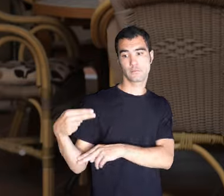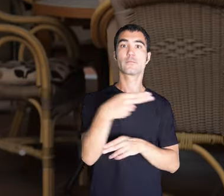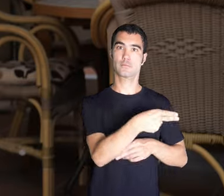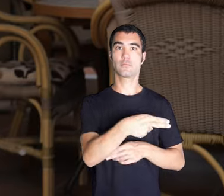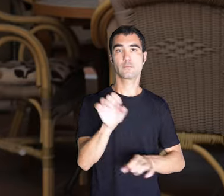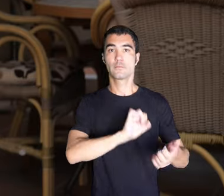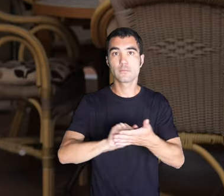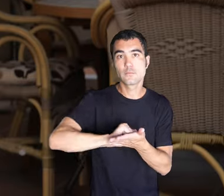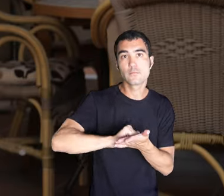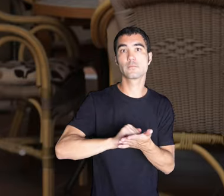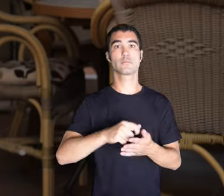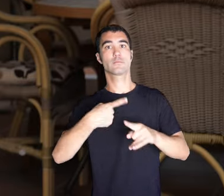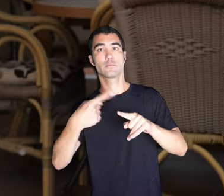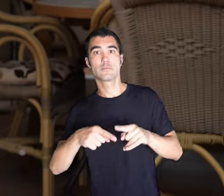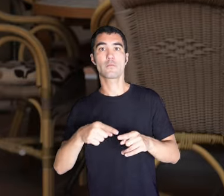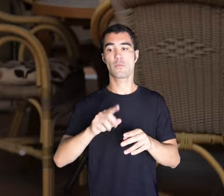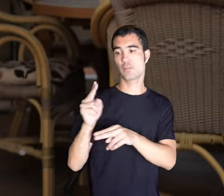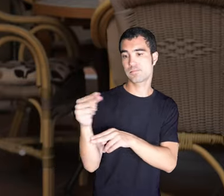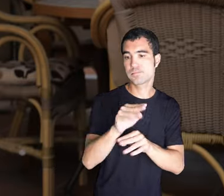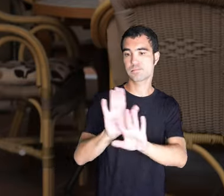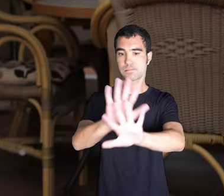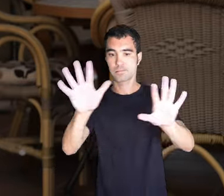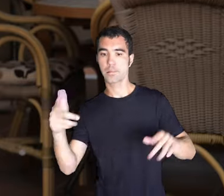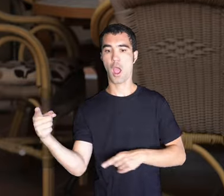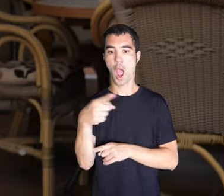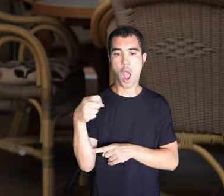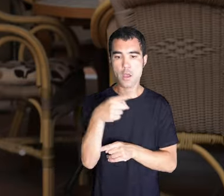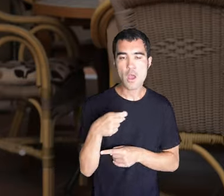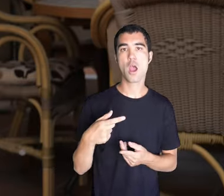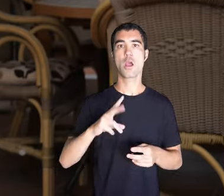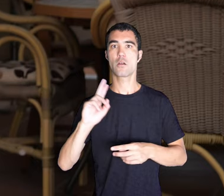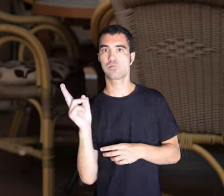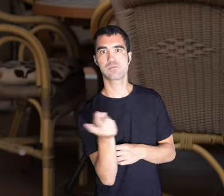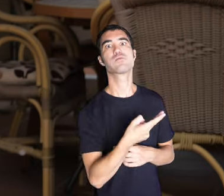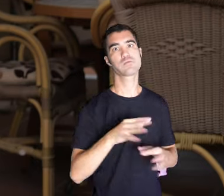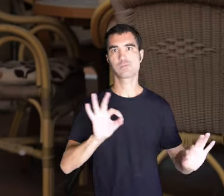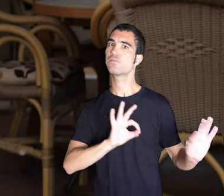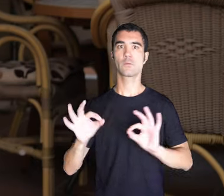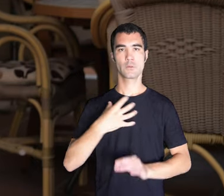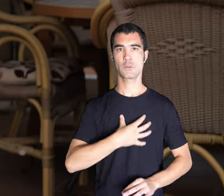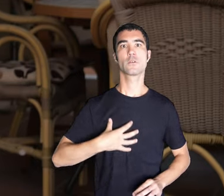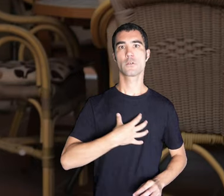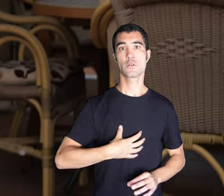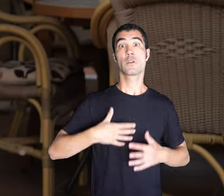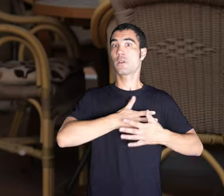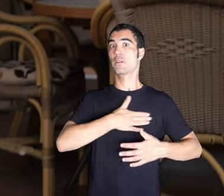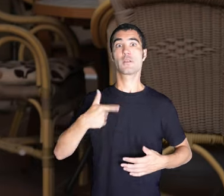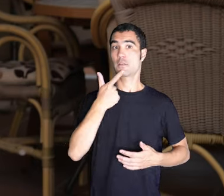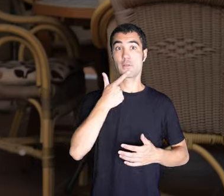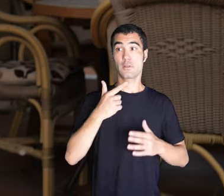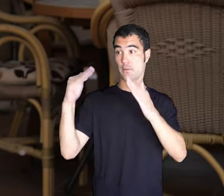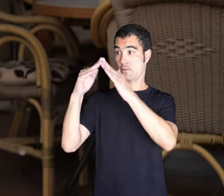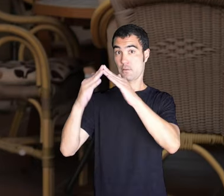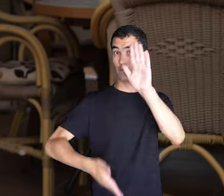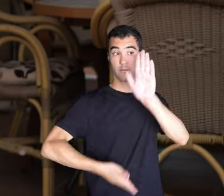pescado. Limpiarlo, ponerlo en carne, el pescado, la gamba, poner... Bueno, es decir que están fuera de